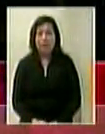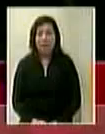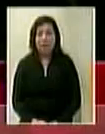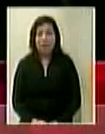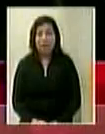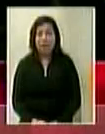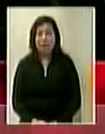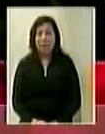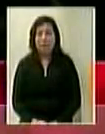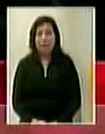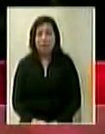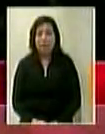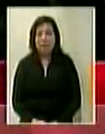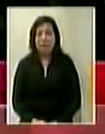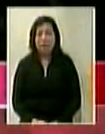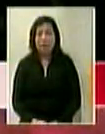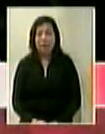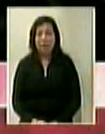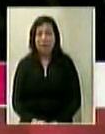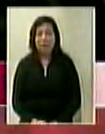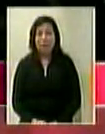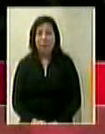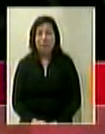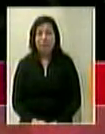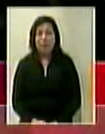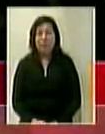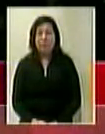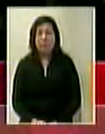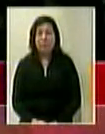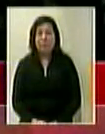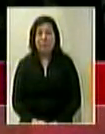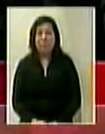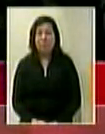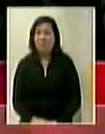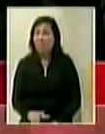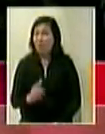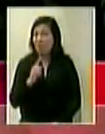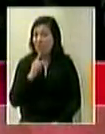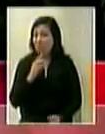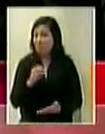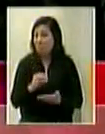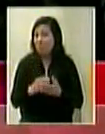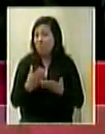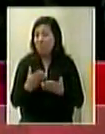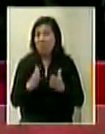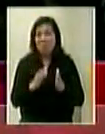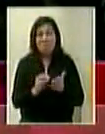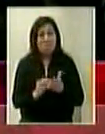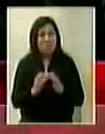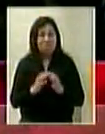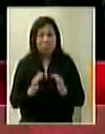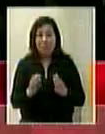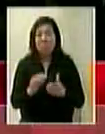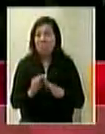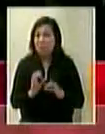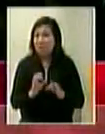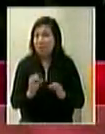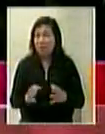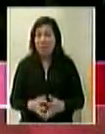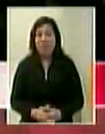penitenciario. Y el tema de seguridad, señor presidente, no se sustenta tanto en el riesgo de evasión, probable